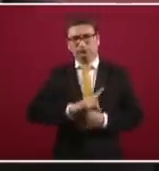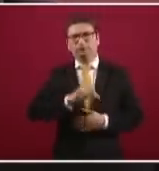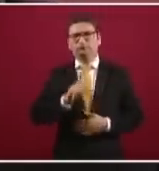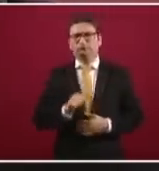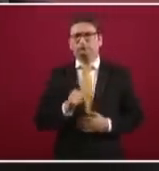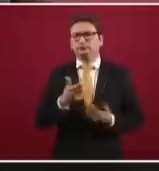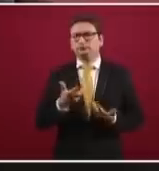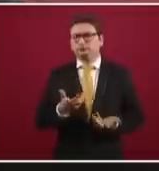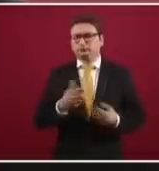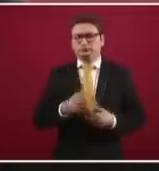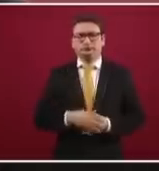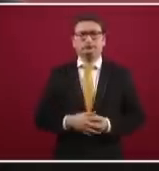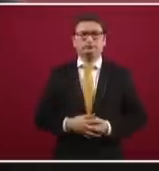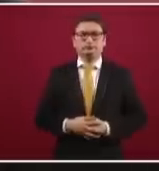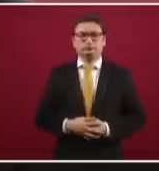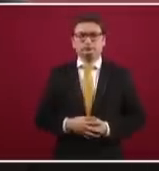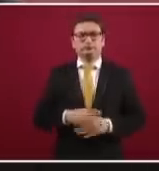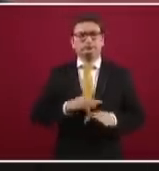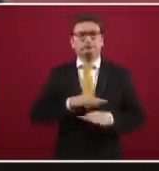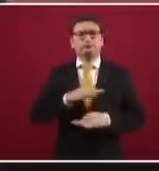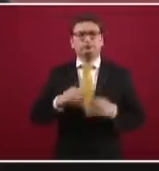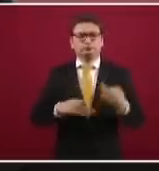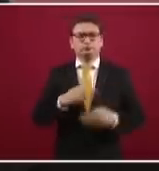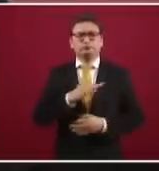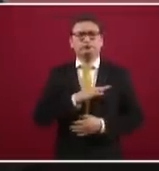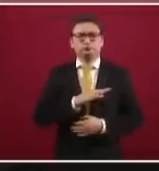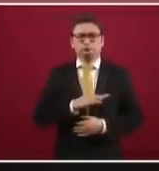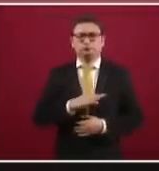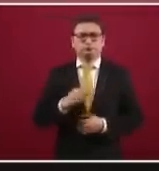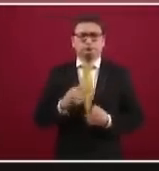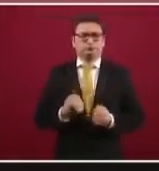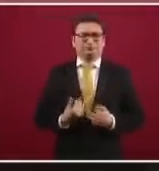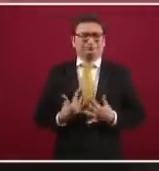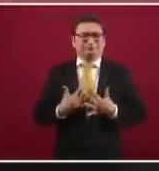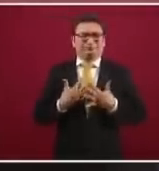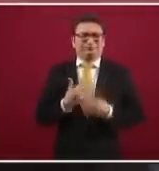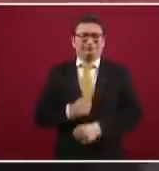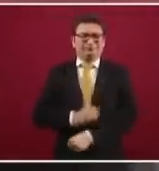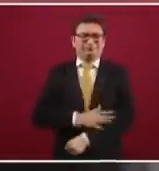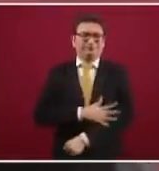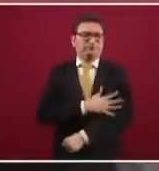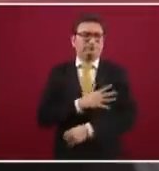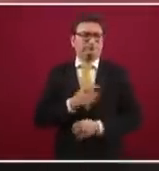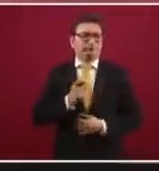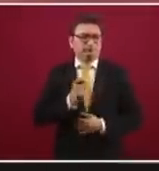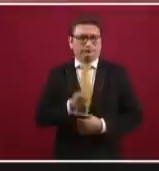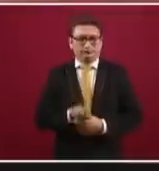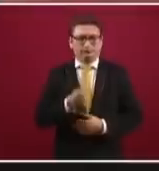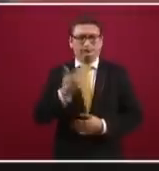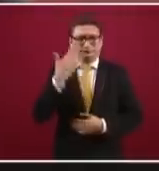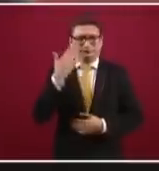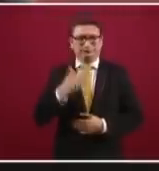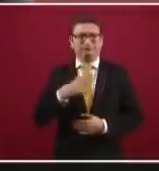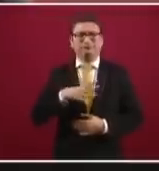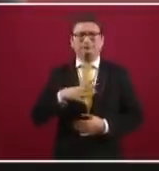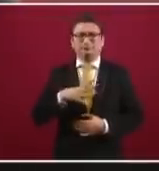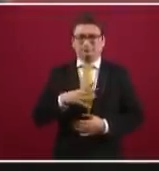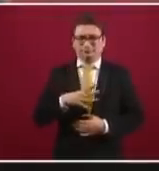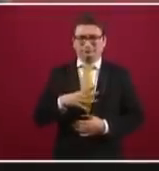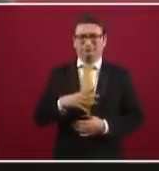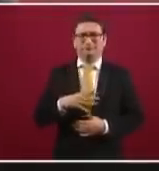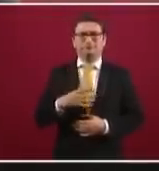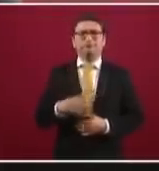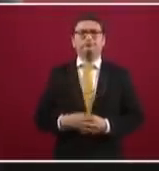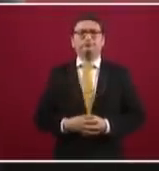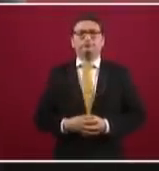vamos todos a poder disfrutar de una banda